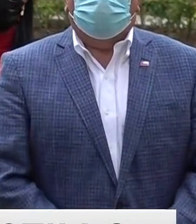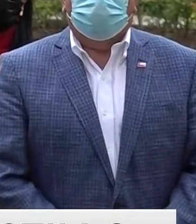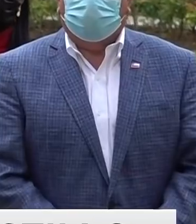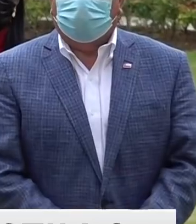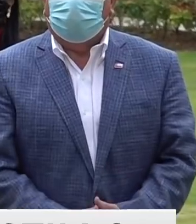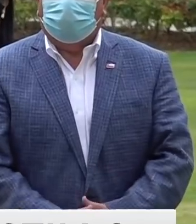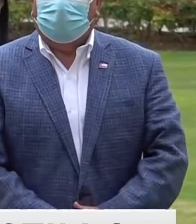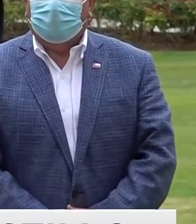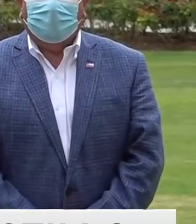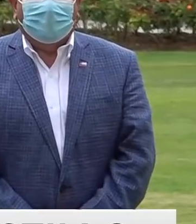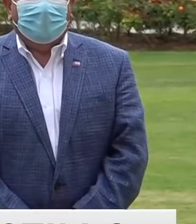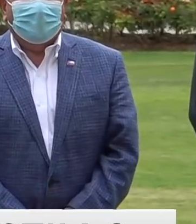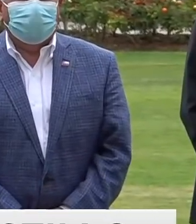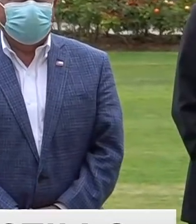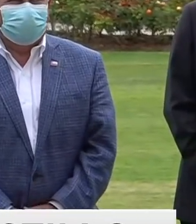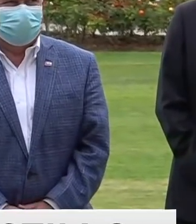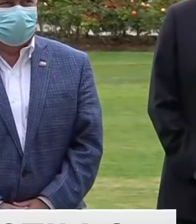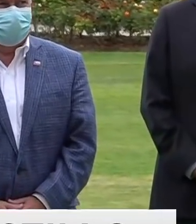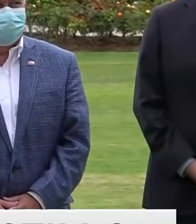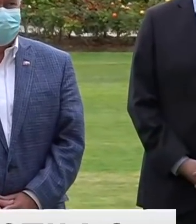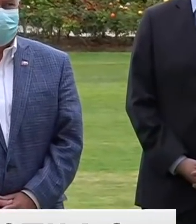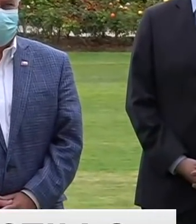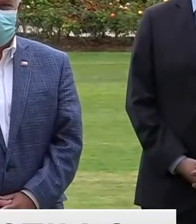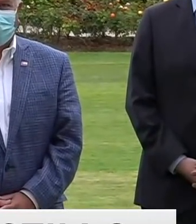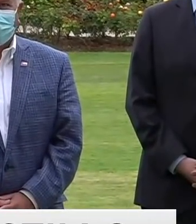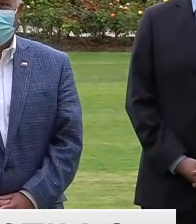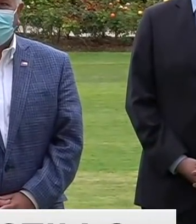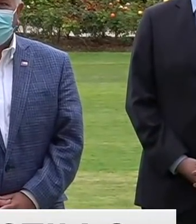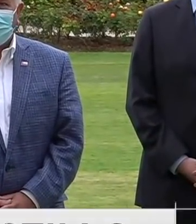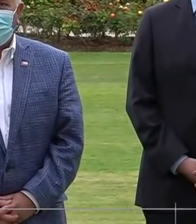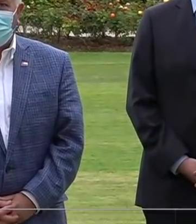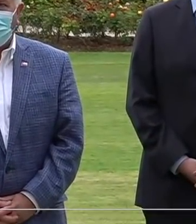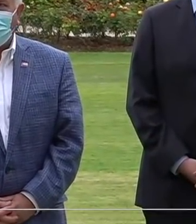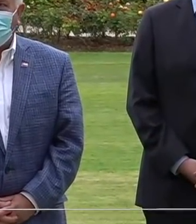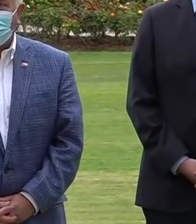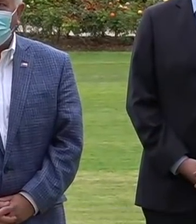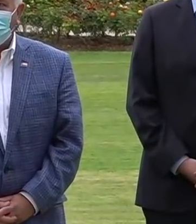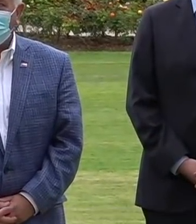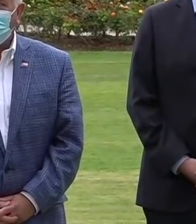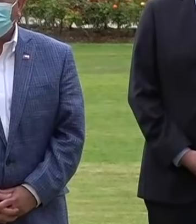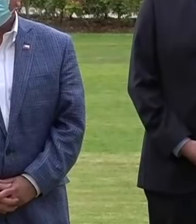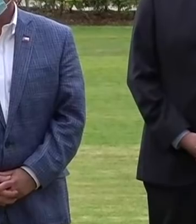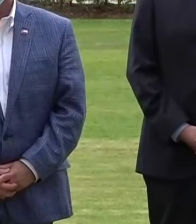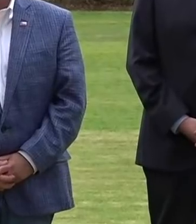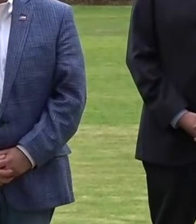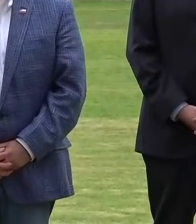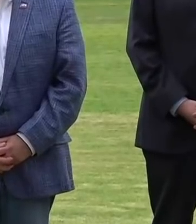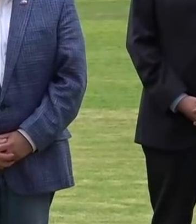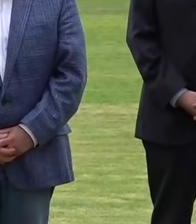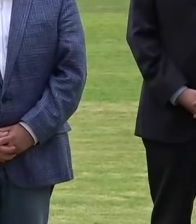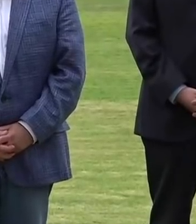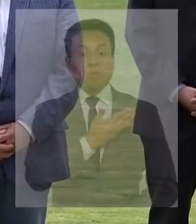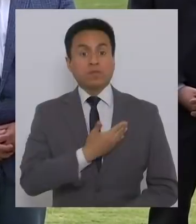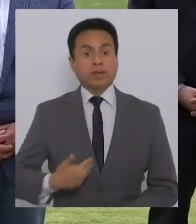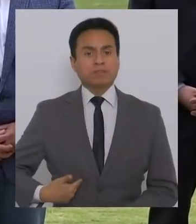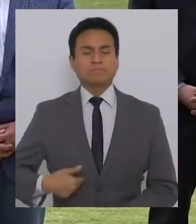Se saca la mascarilla. Presidente. Muy buenas tardes. A nuestro gobierno le